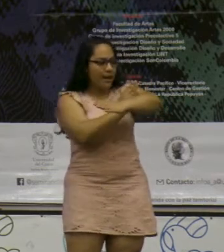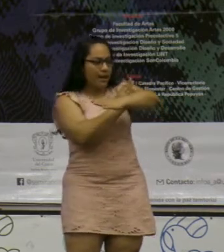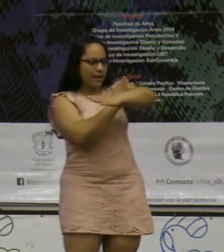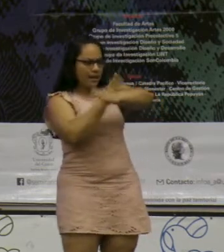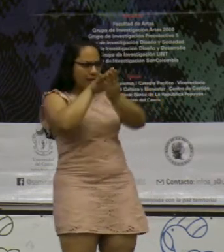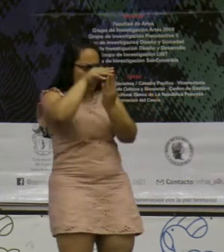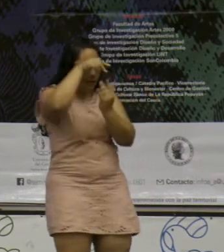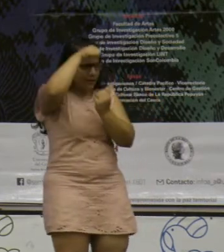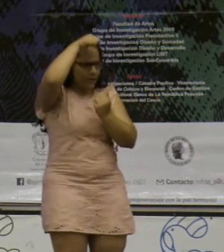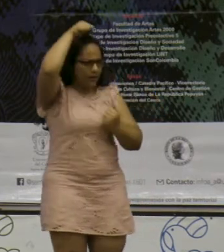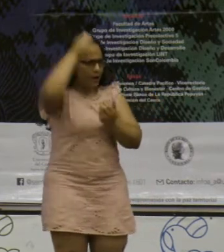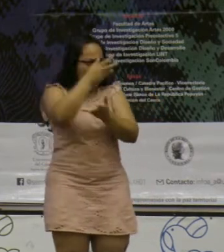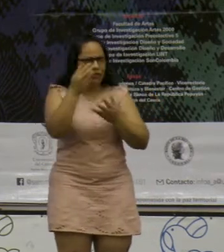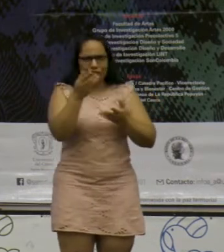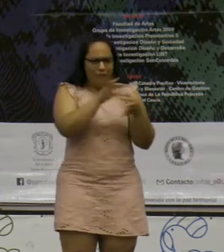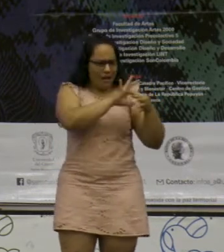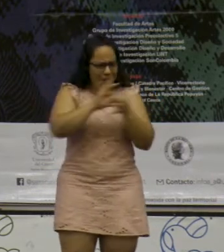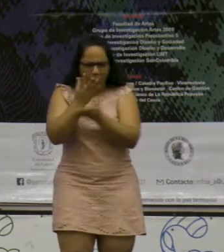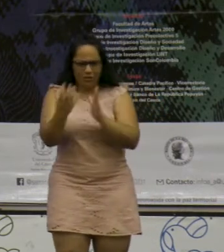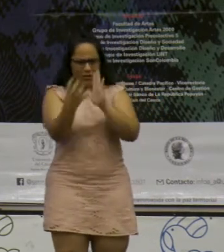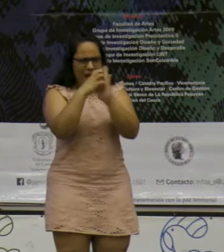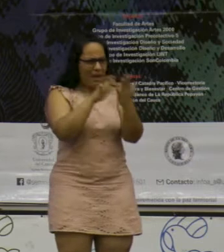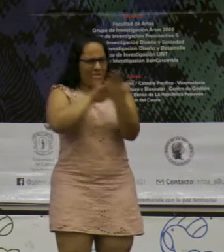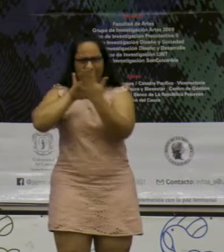al mundo por una cantidad de cadenas simbólicas que